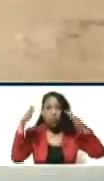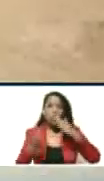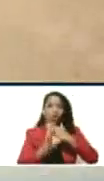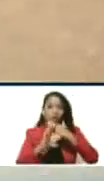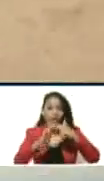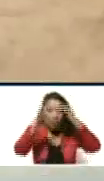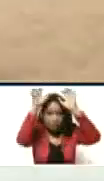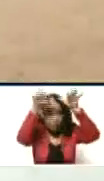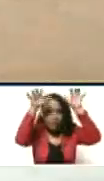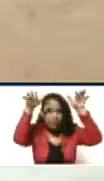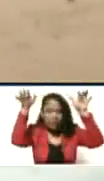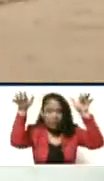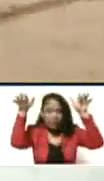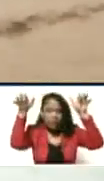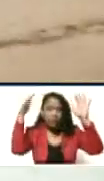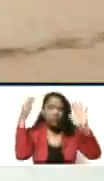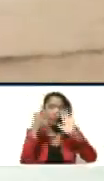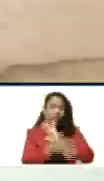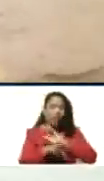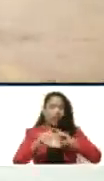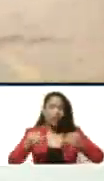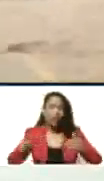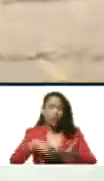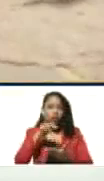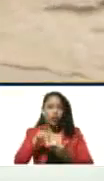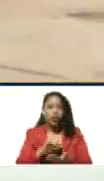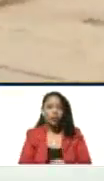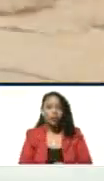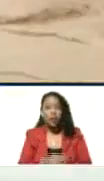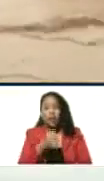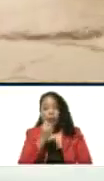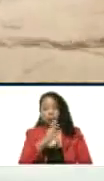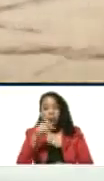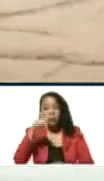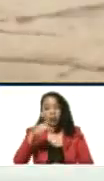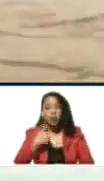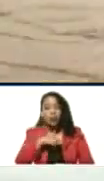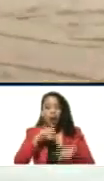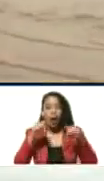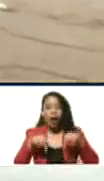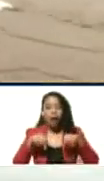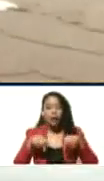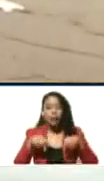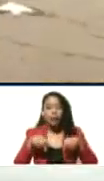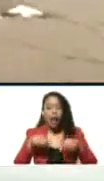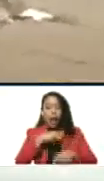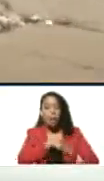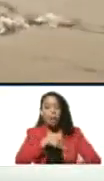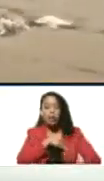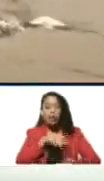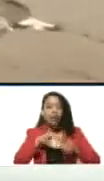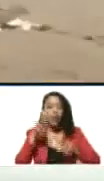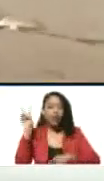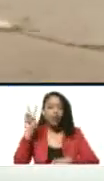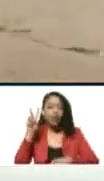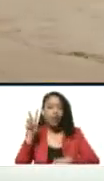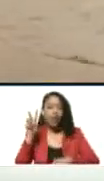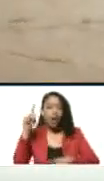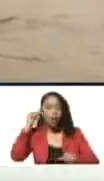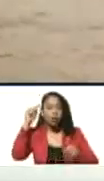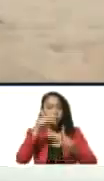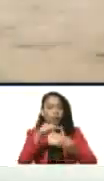cayendo sobre territorio nacional. Bueno, aquí estamos precisamente con la gran misión Vivienda Venezuela en el reto